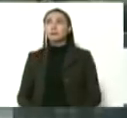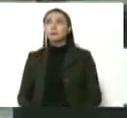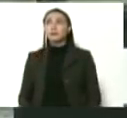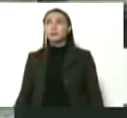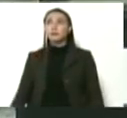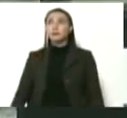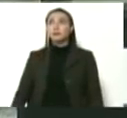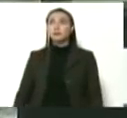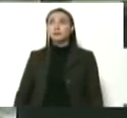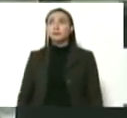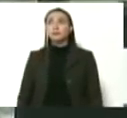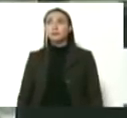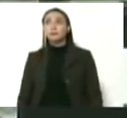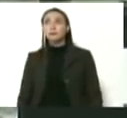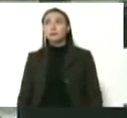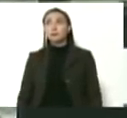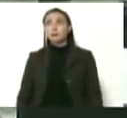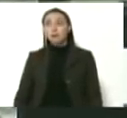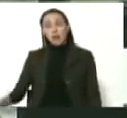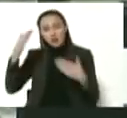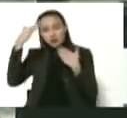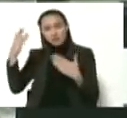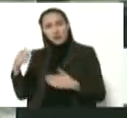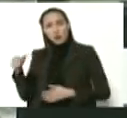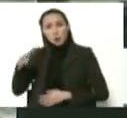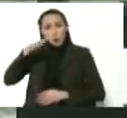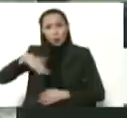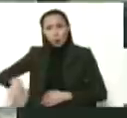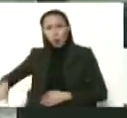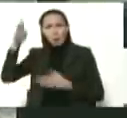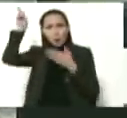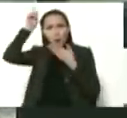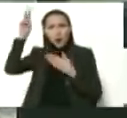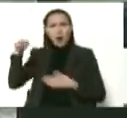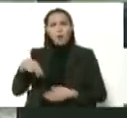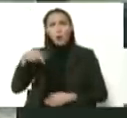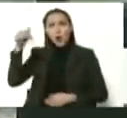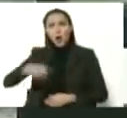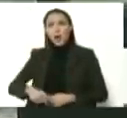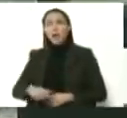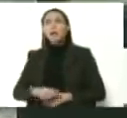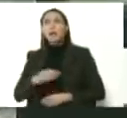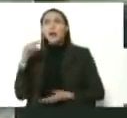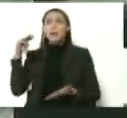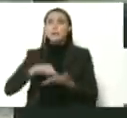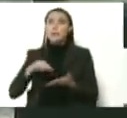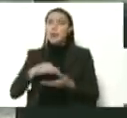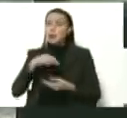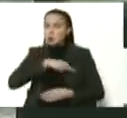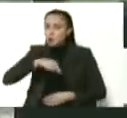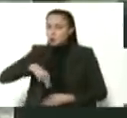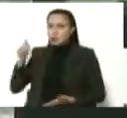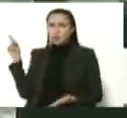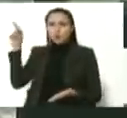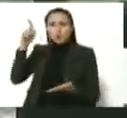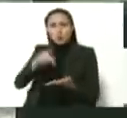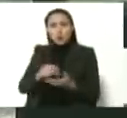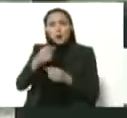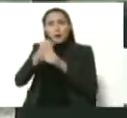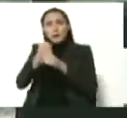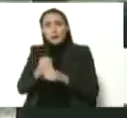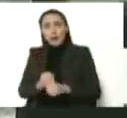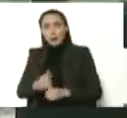Así es, presidente. Un saludo amoroso del pueblo de Guaycaipuro, del estado bolivariano de Miranda. Aquí estamos esperando recibir